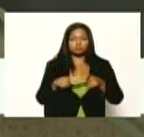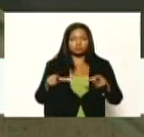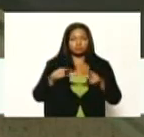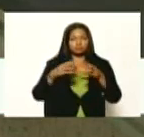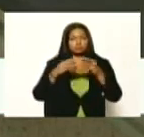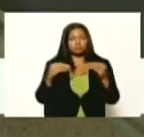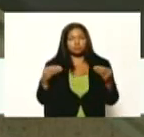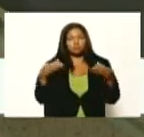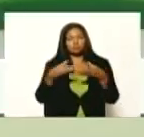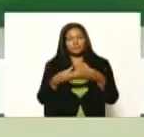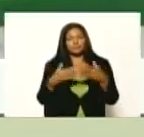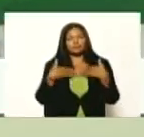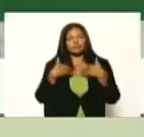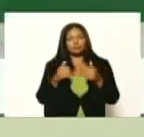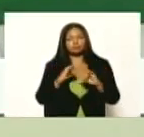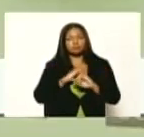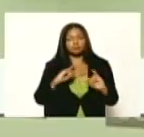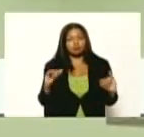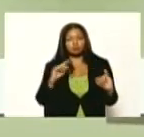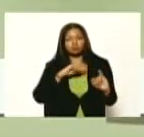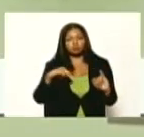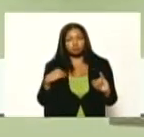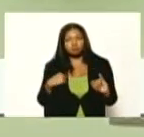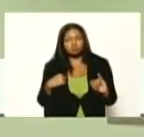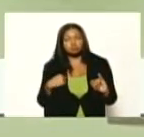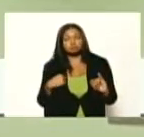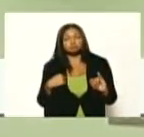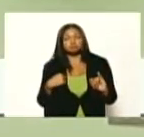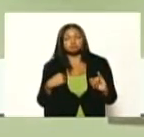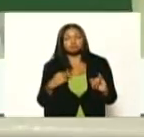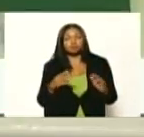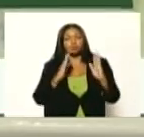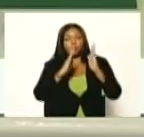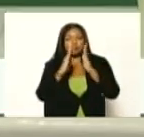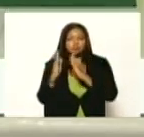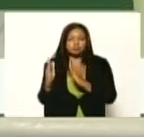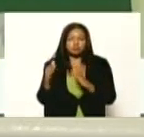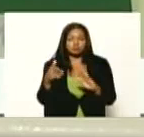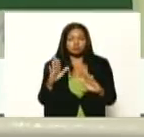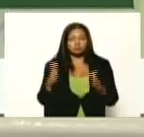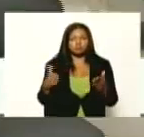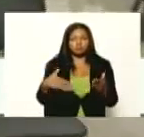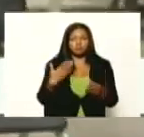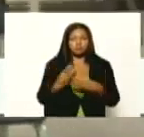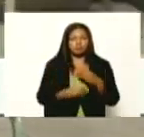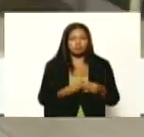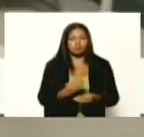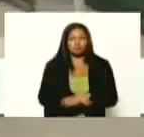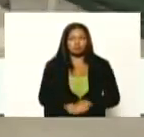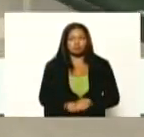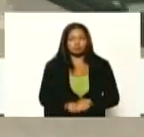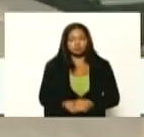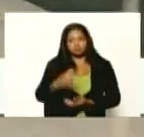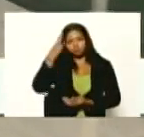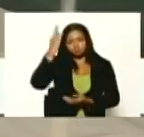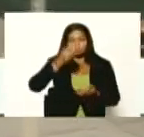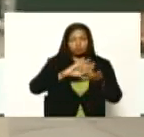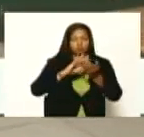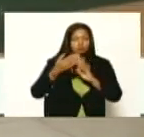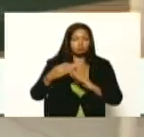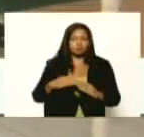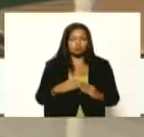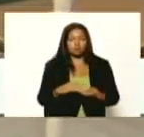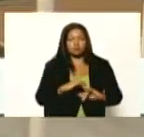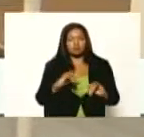los comités de salud que ya hemos ido, se han ido organizando, que postularon los consejos comunales,